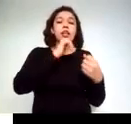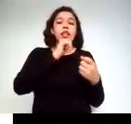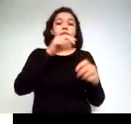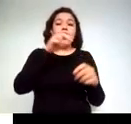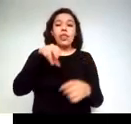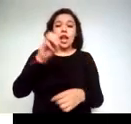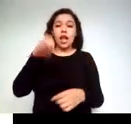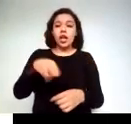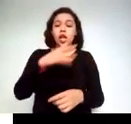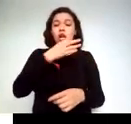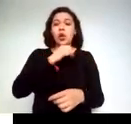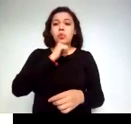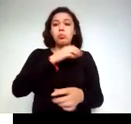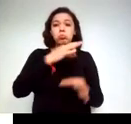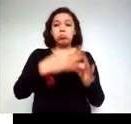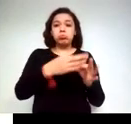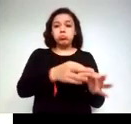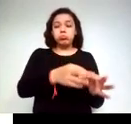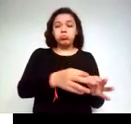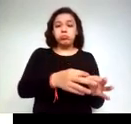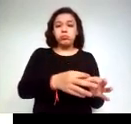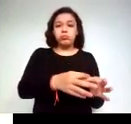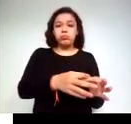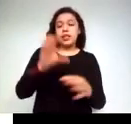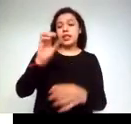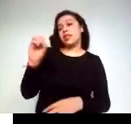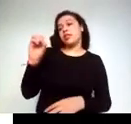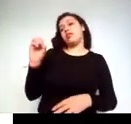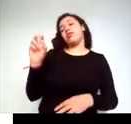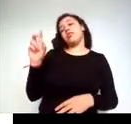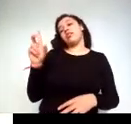desencadenar que nos inspeccionen. Así es.